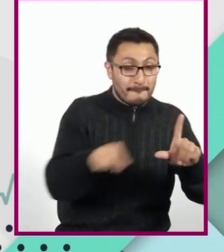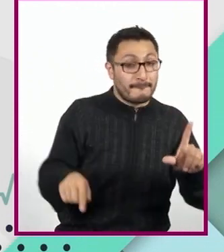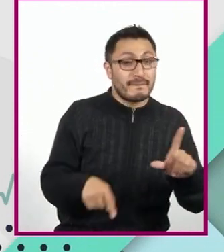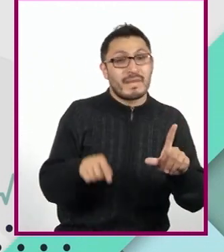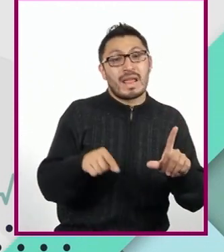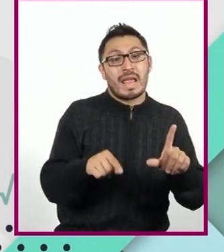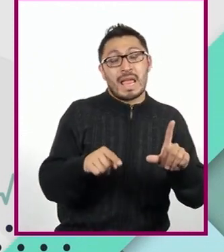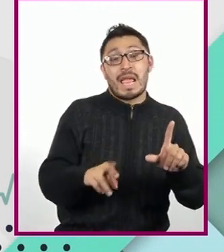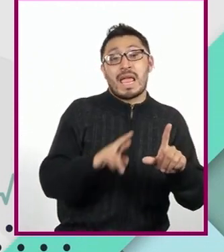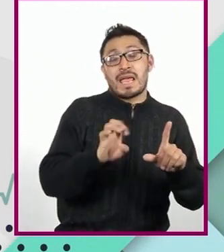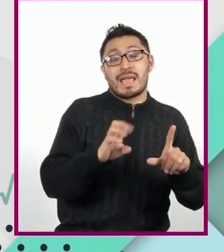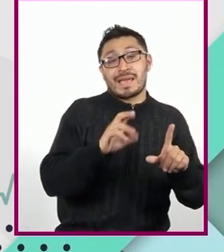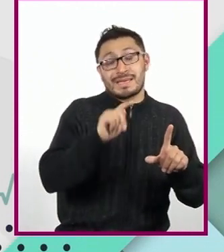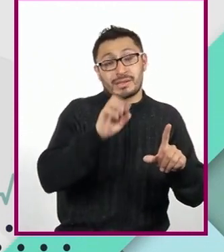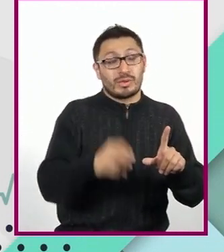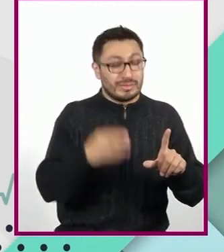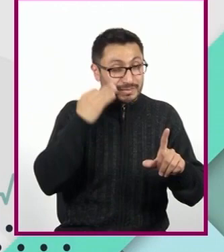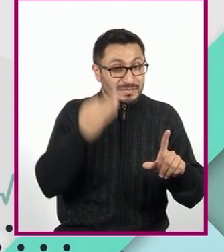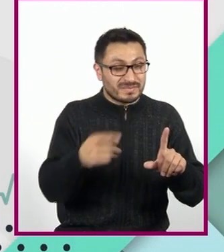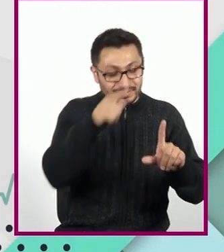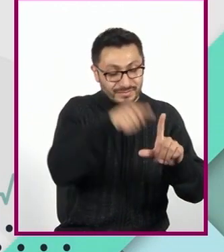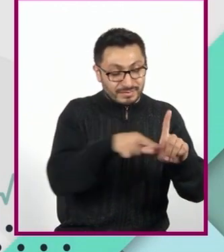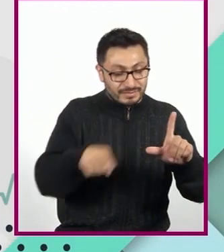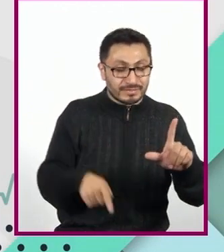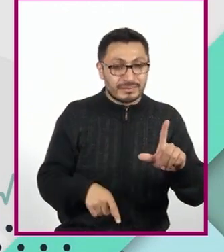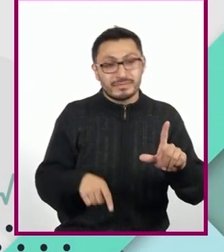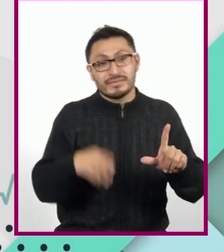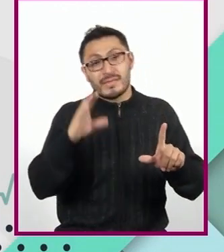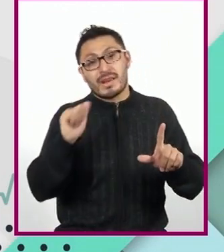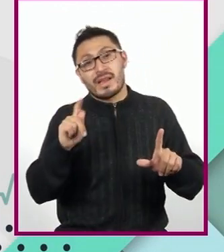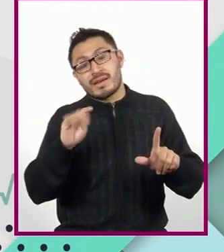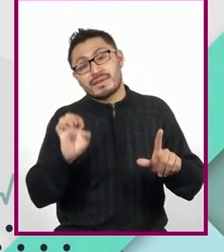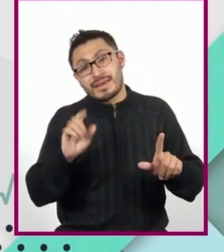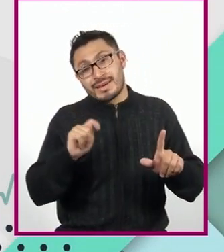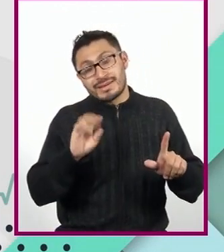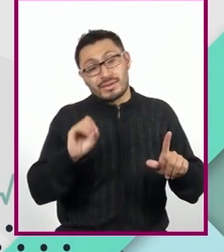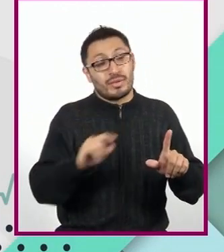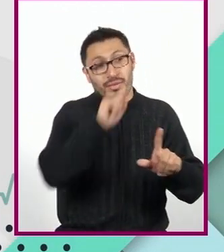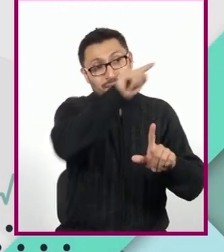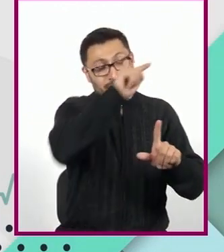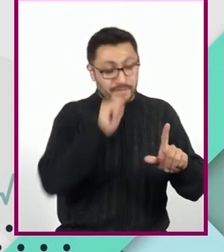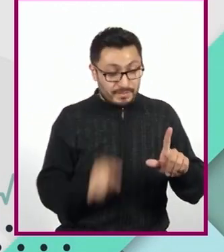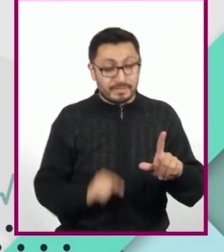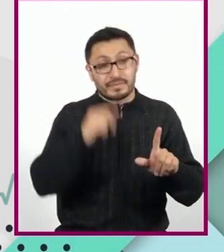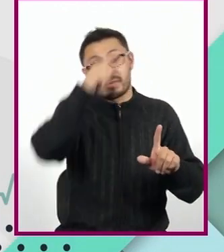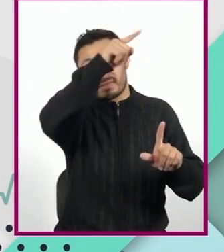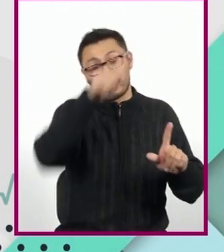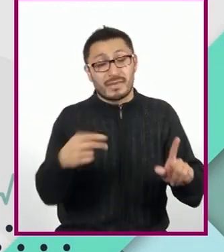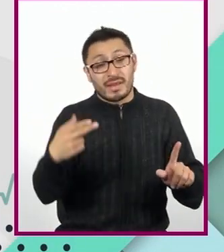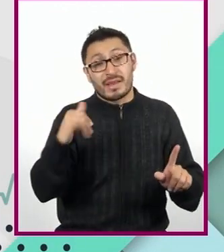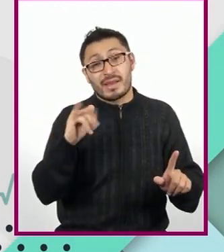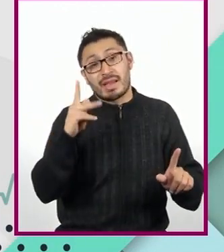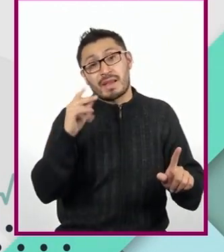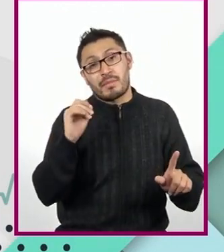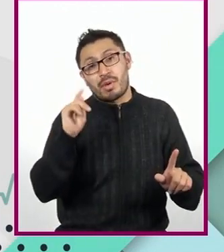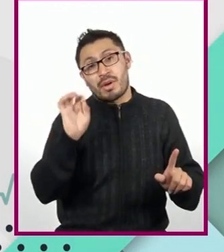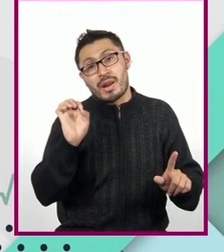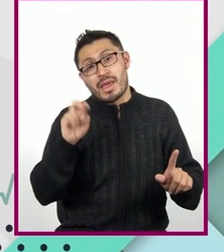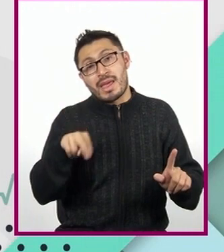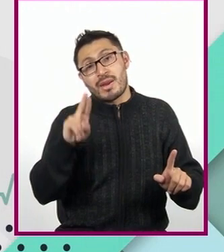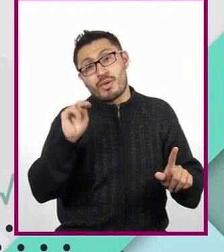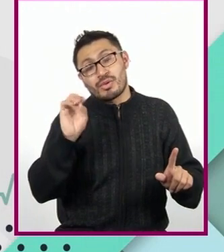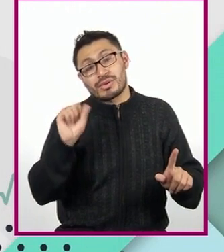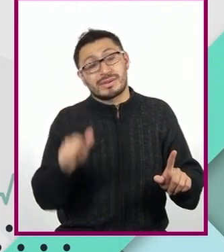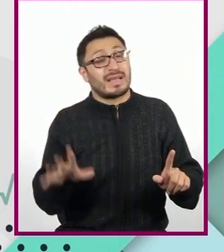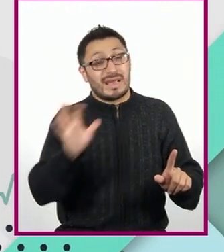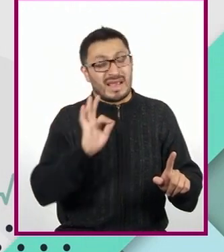y pudimos ver que sus lados reciben el nombre de catetos e hipotenusa. Ahora, si trazamos un cuadrado en cada